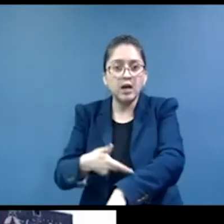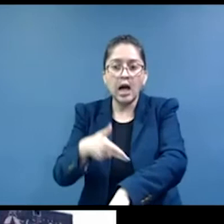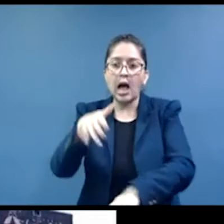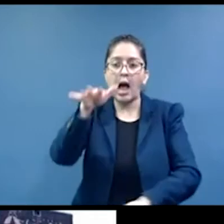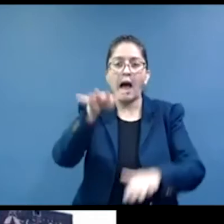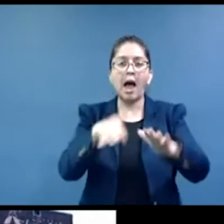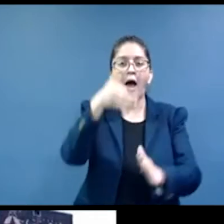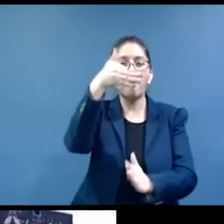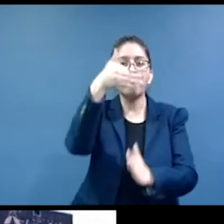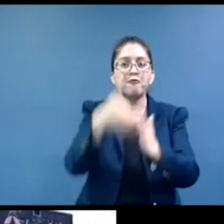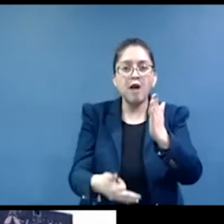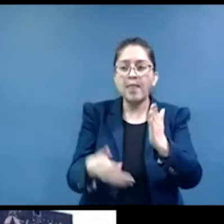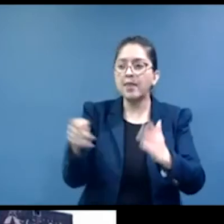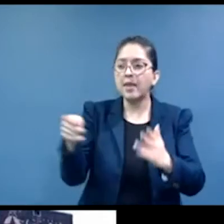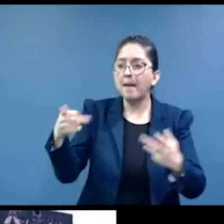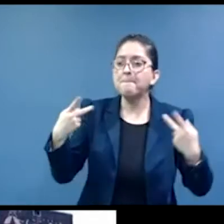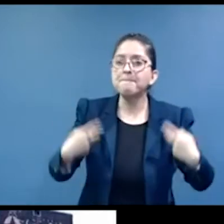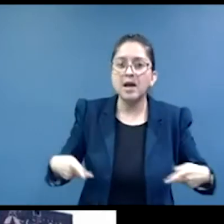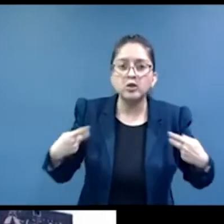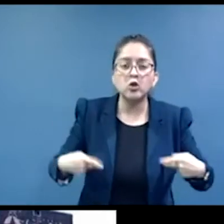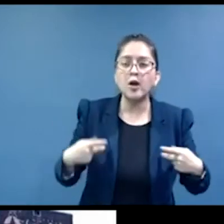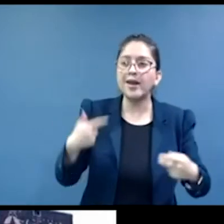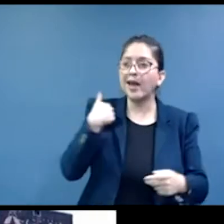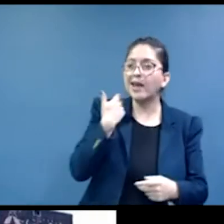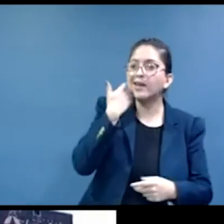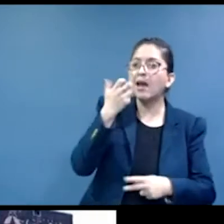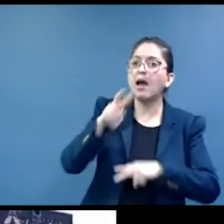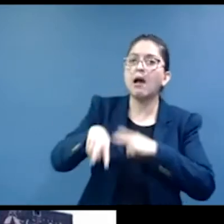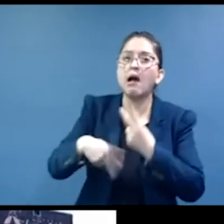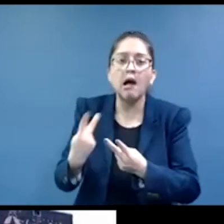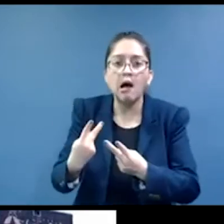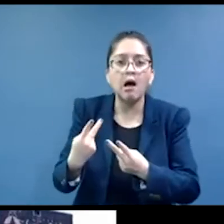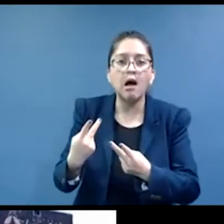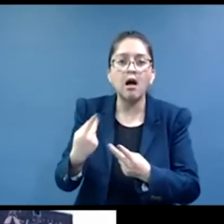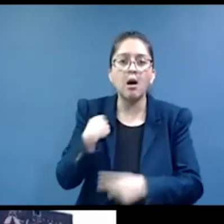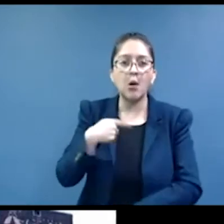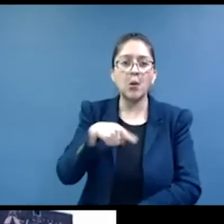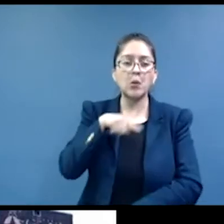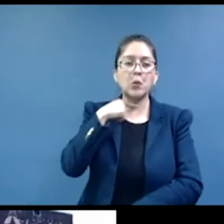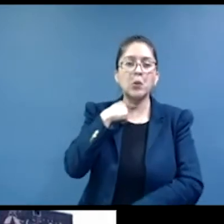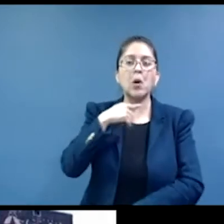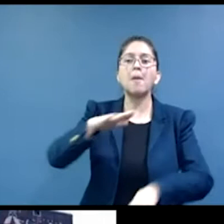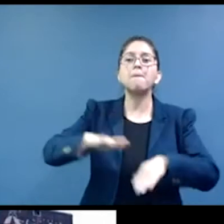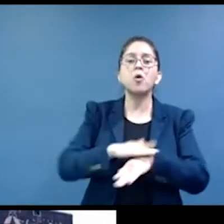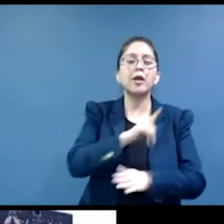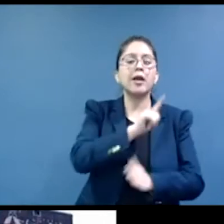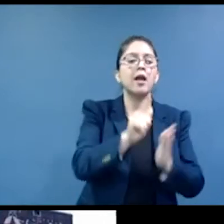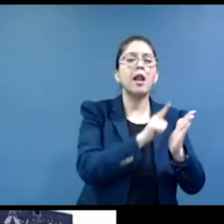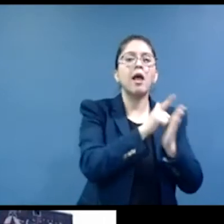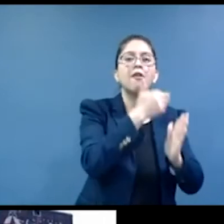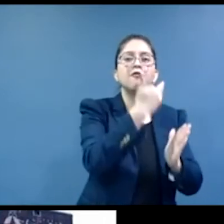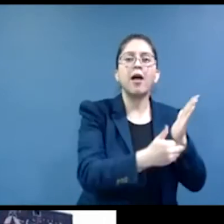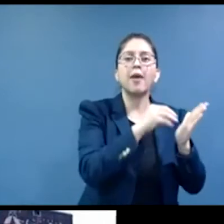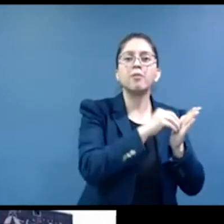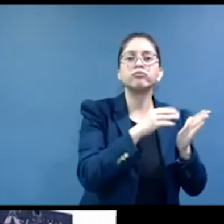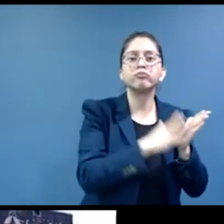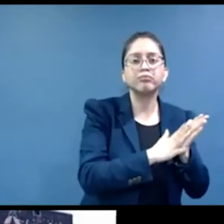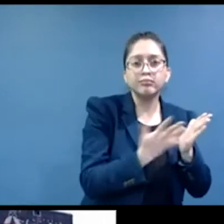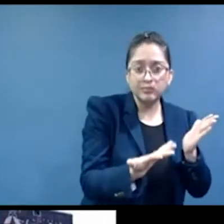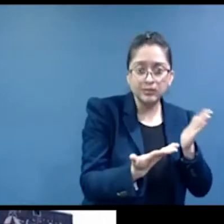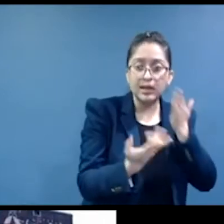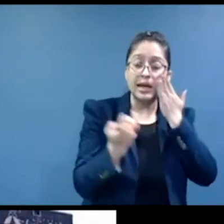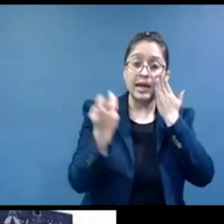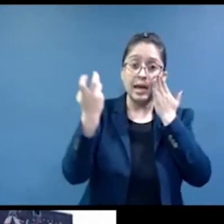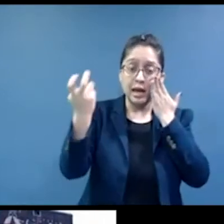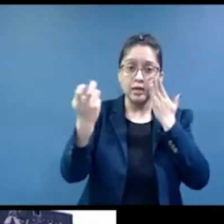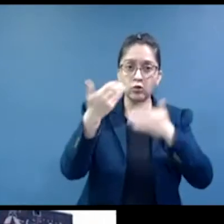que generan los usuarios y las usuarias por una falta de regulación integral, además de que constituyó un paso importante en